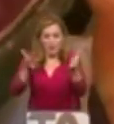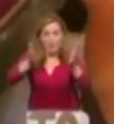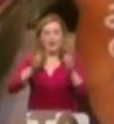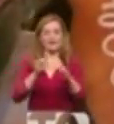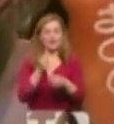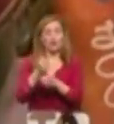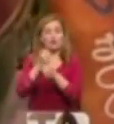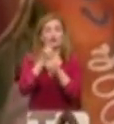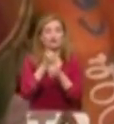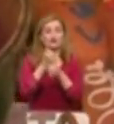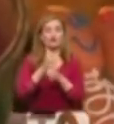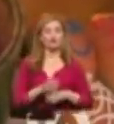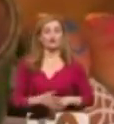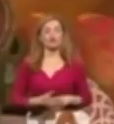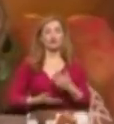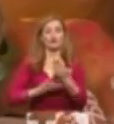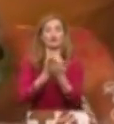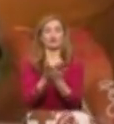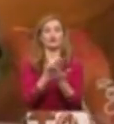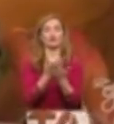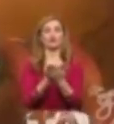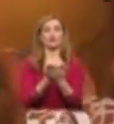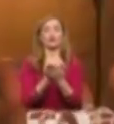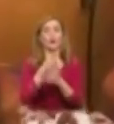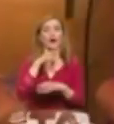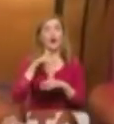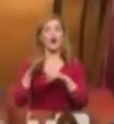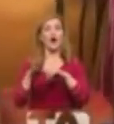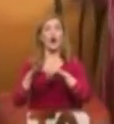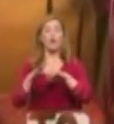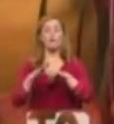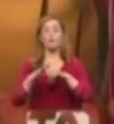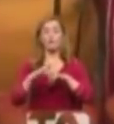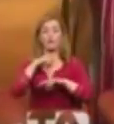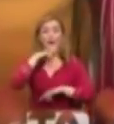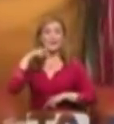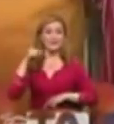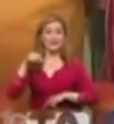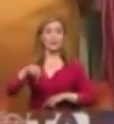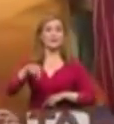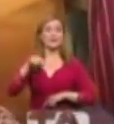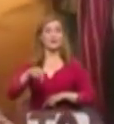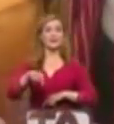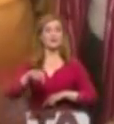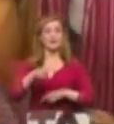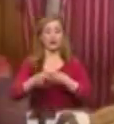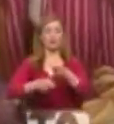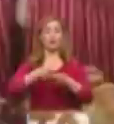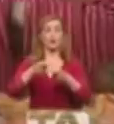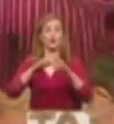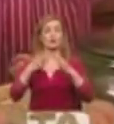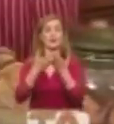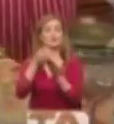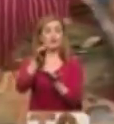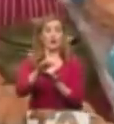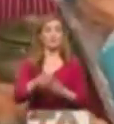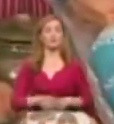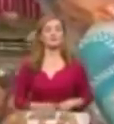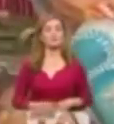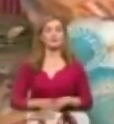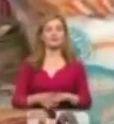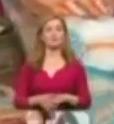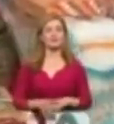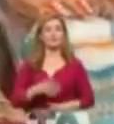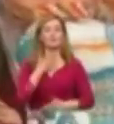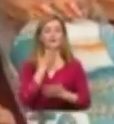morada donde nosotros vamos a presentar todo este feriado aquí en el Centro de Comercio de Comité del Pueblo con todas las compañeras. Perfecto, muchísimas